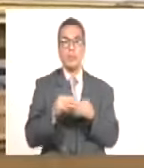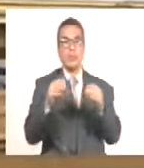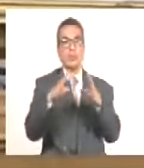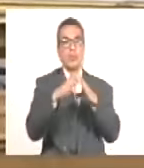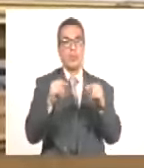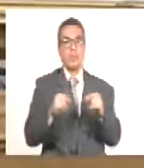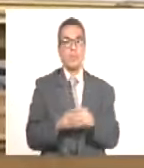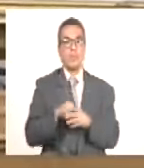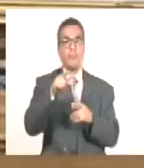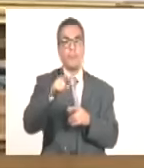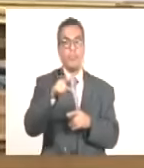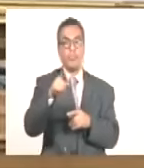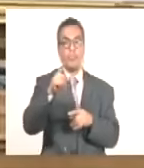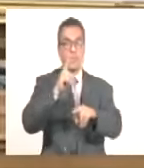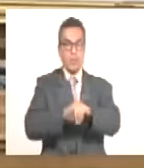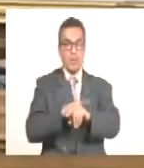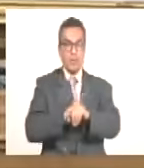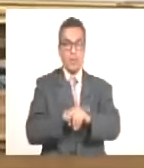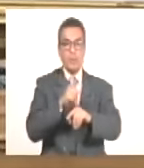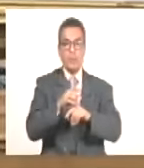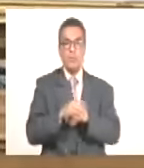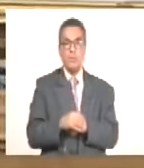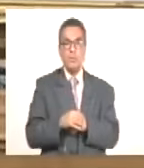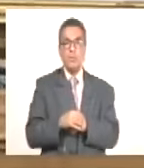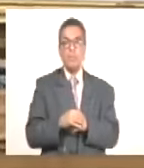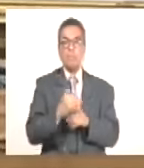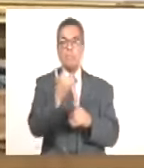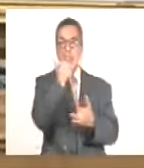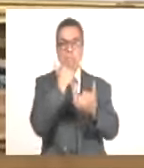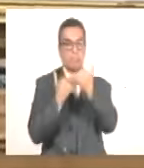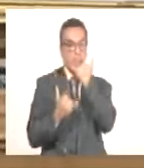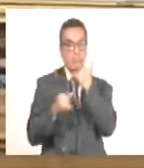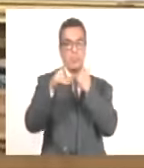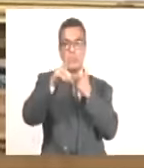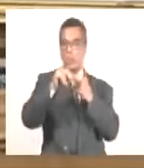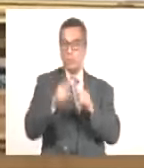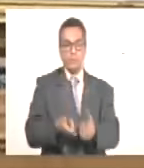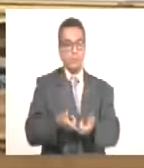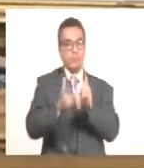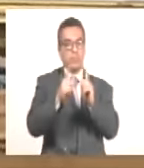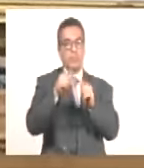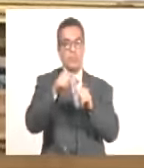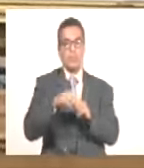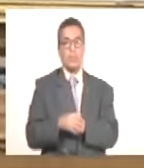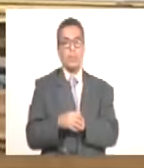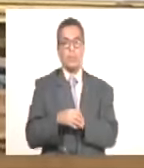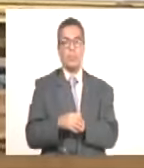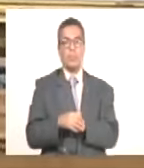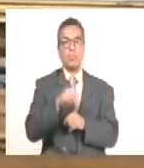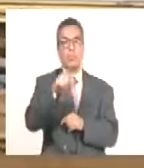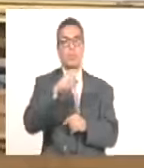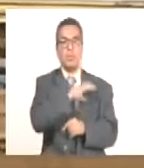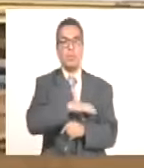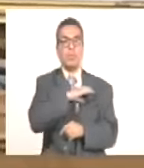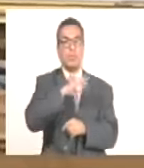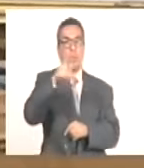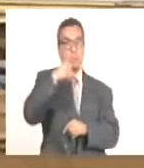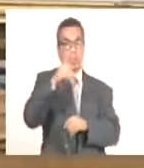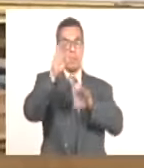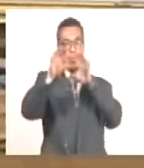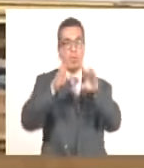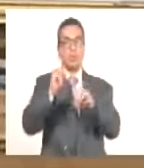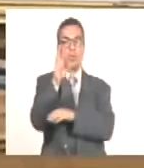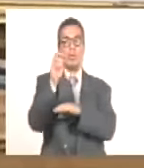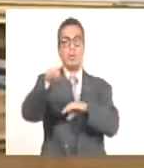caso, dejando una situación equívoca que no vamos a permitir a la Comisión de Política Exterior de la